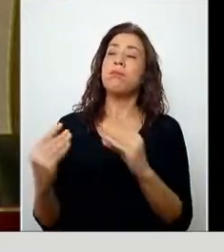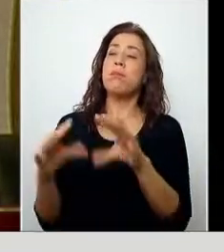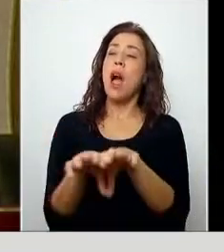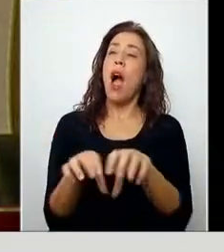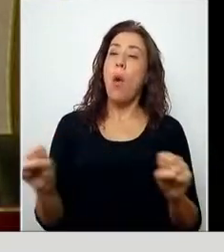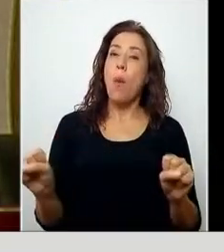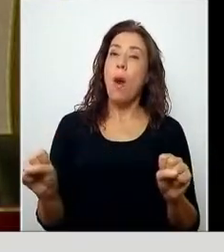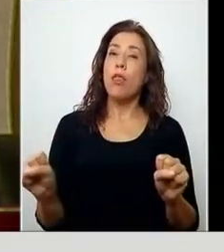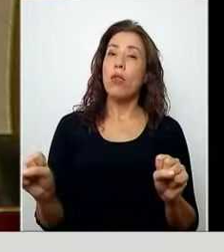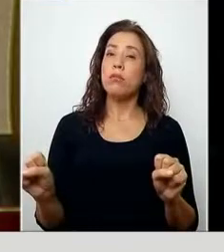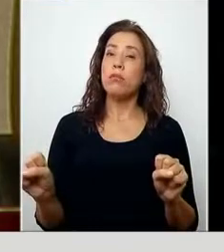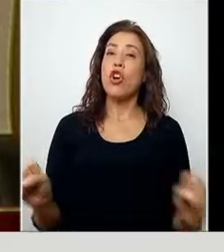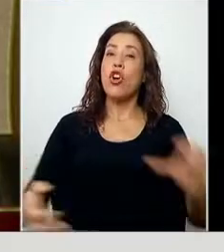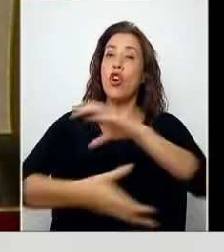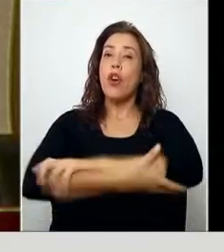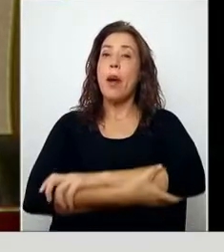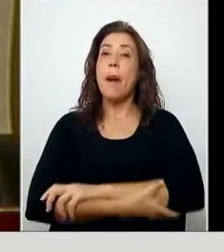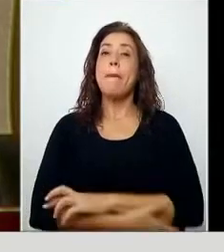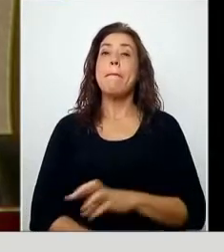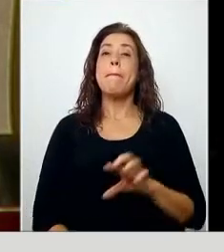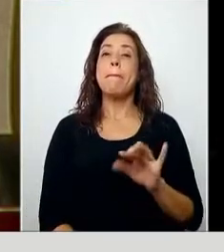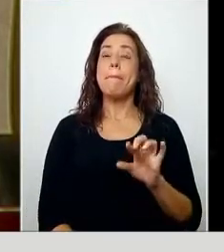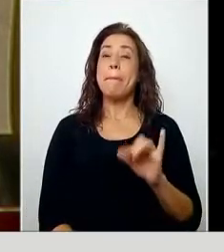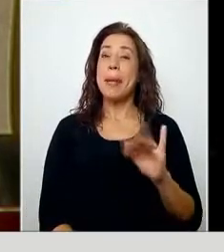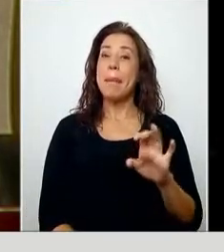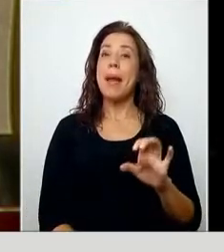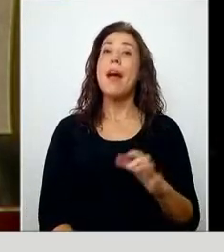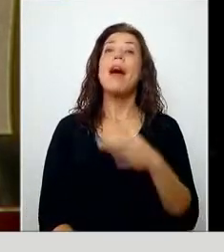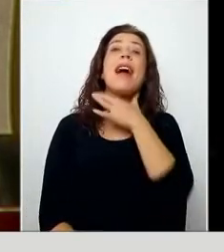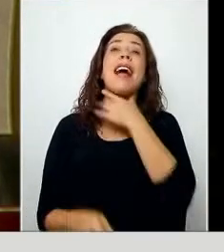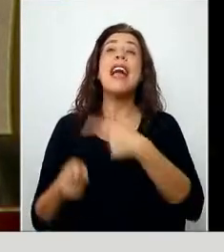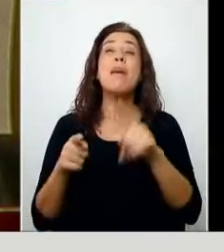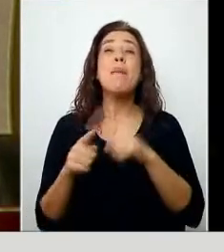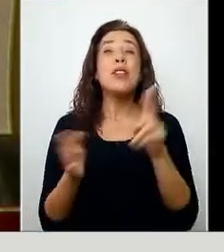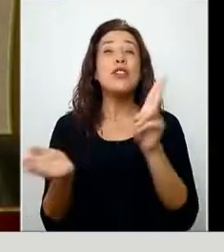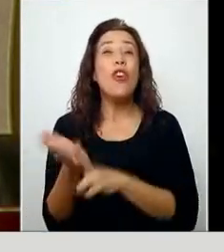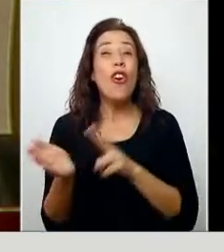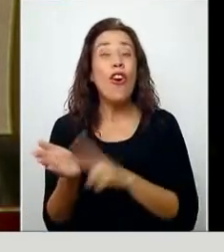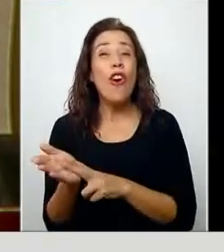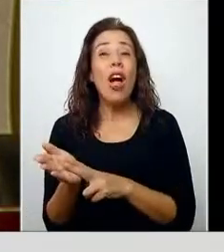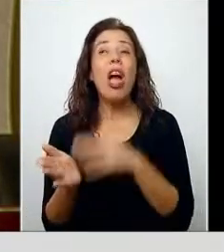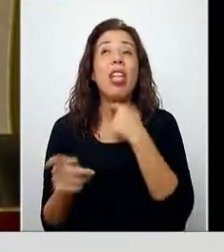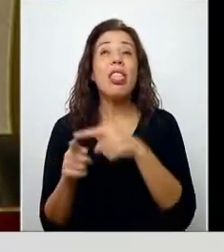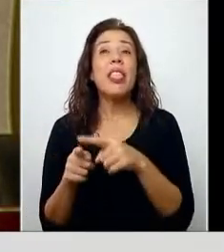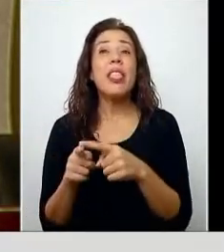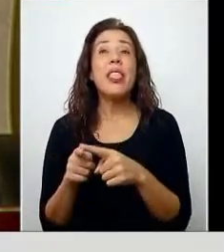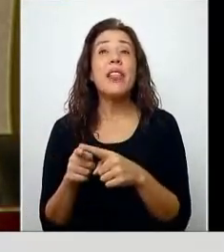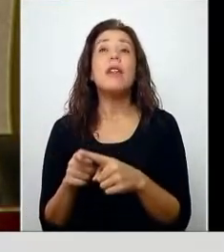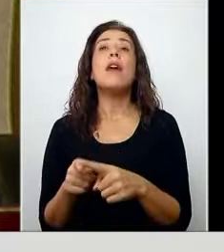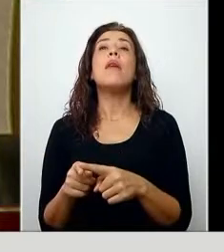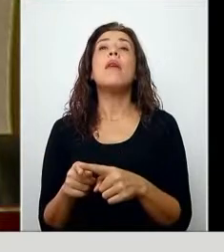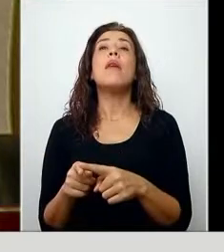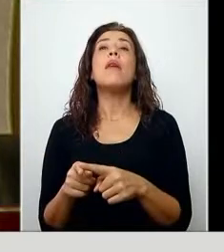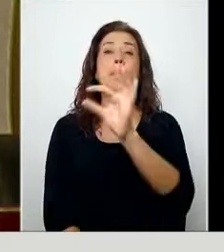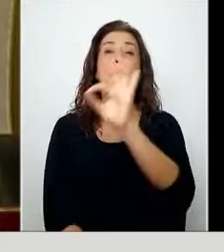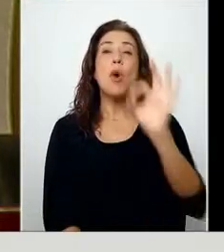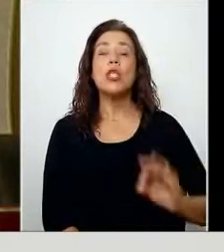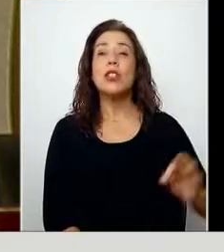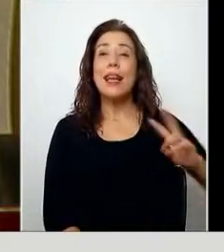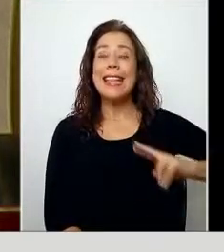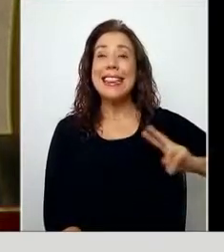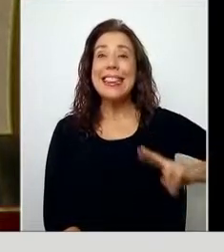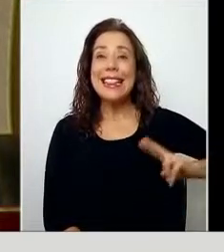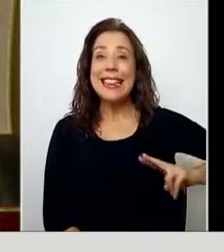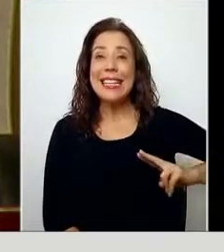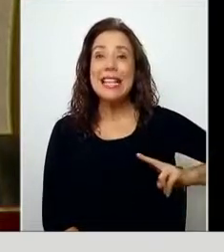para el pago de impuestos adeudados venció hasta el 30 de junio de 2022 condenando al 100% de los intereses y las